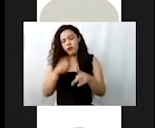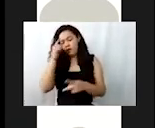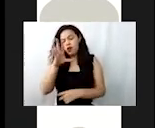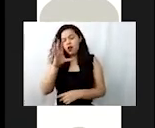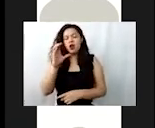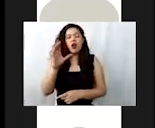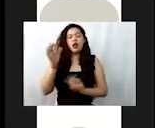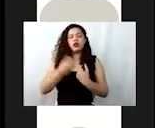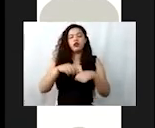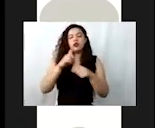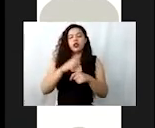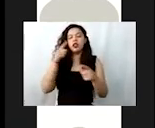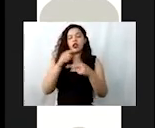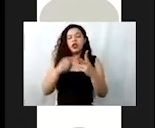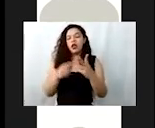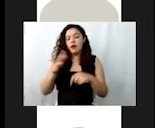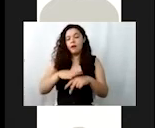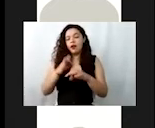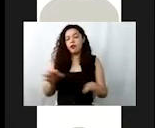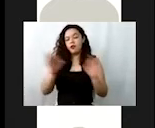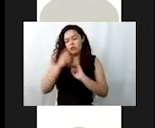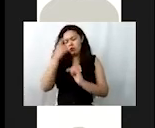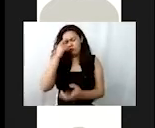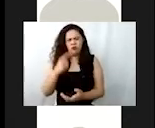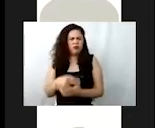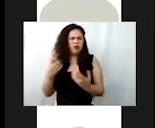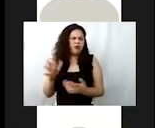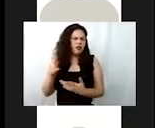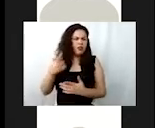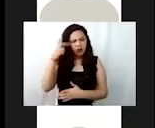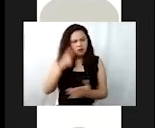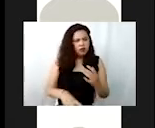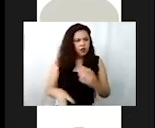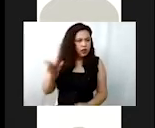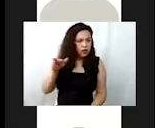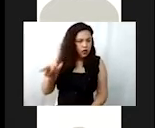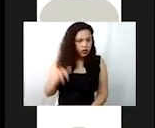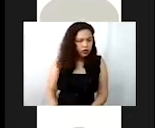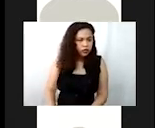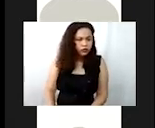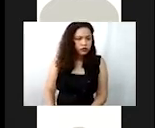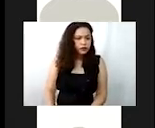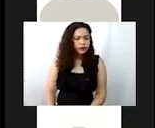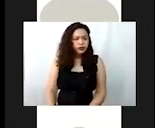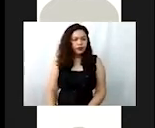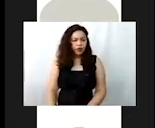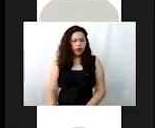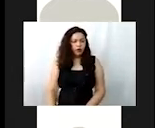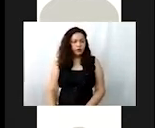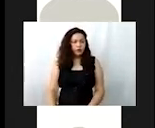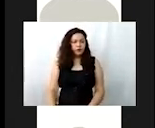sociedad civil en objetivos. Esta me parece que fue de 2018, si no me equivoco, donde pues se